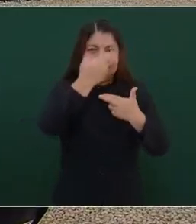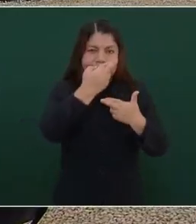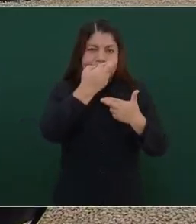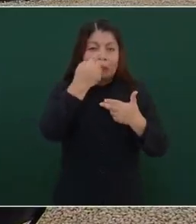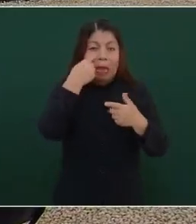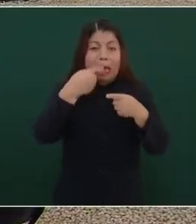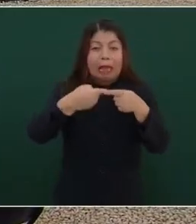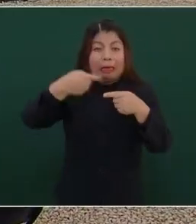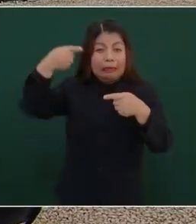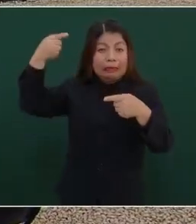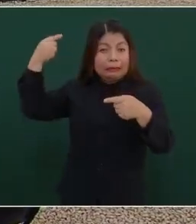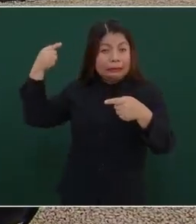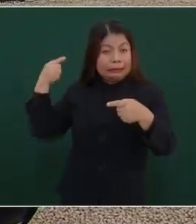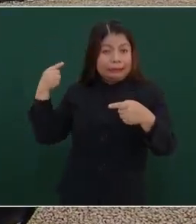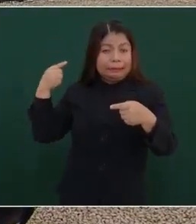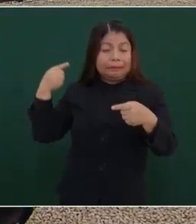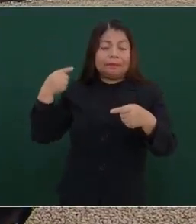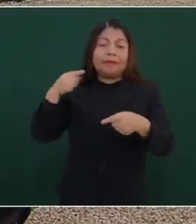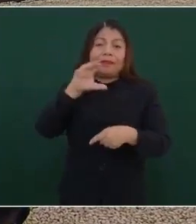mañana.